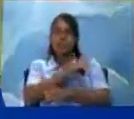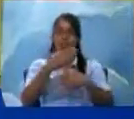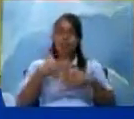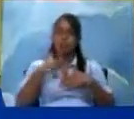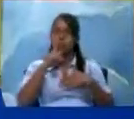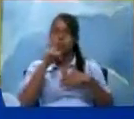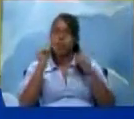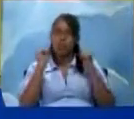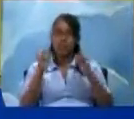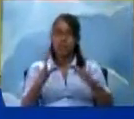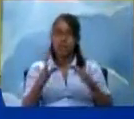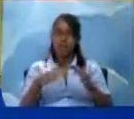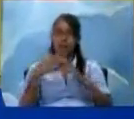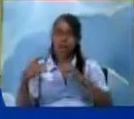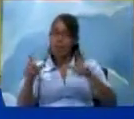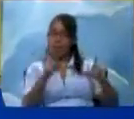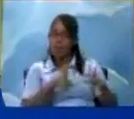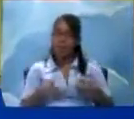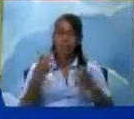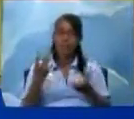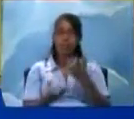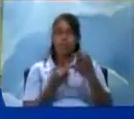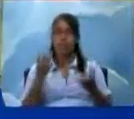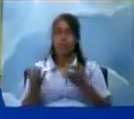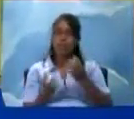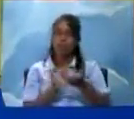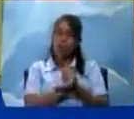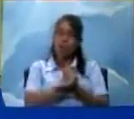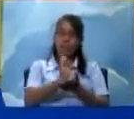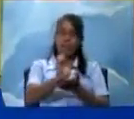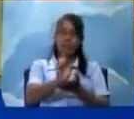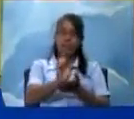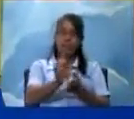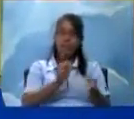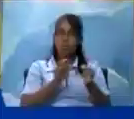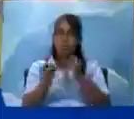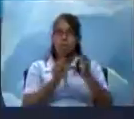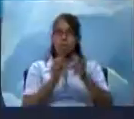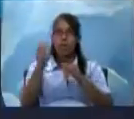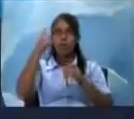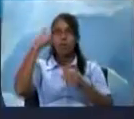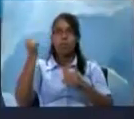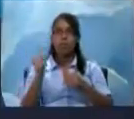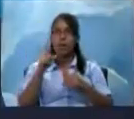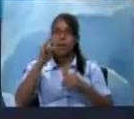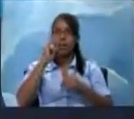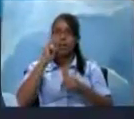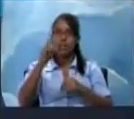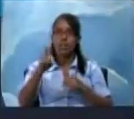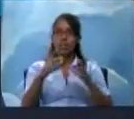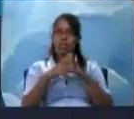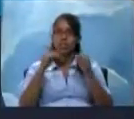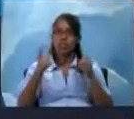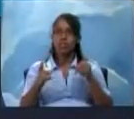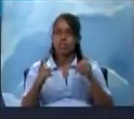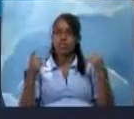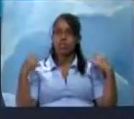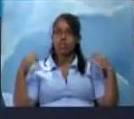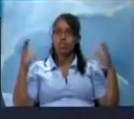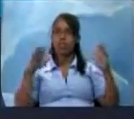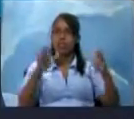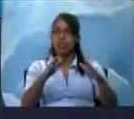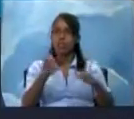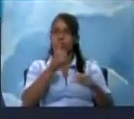mí, maldito, al lago de fuego eterno preparado para el diablo y sus